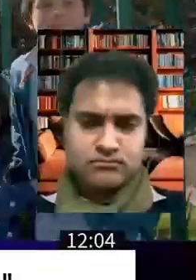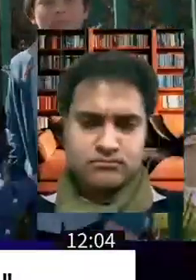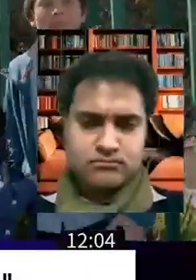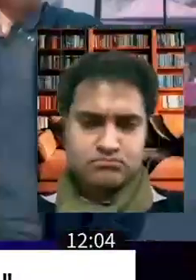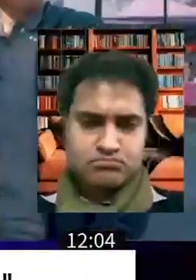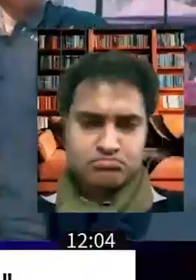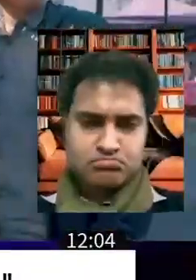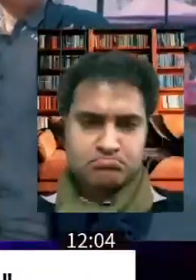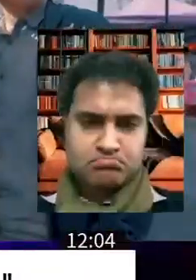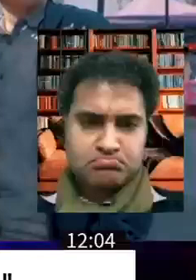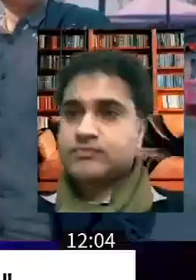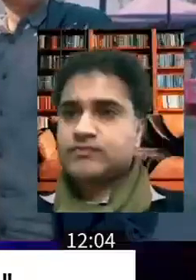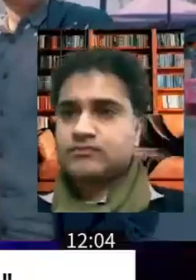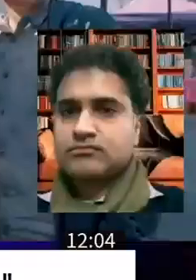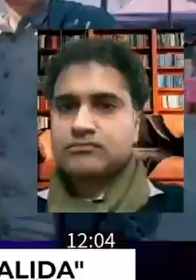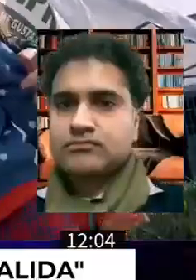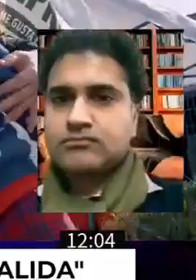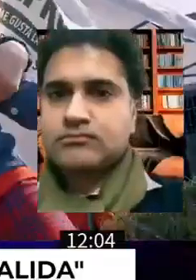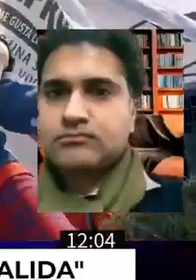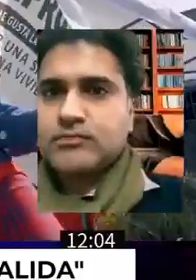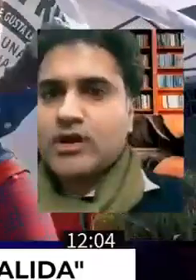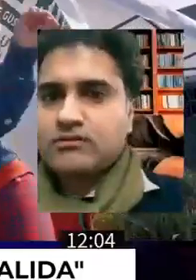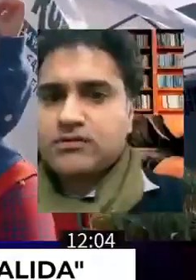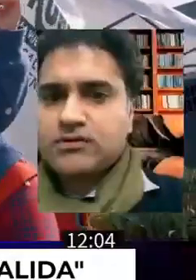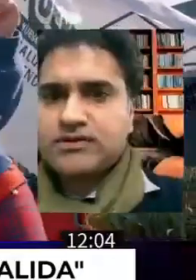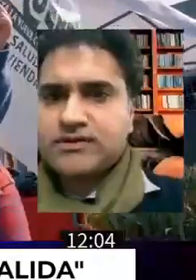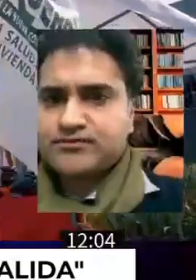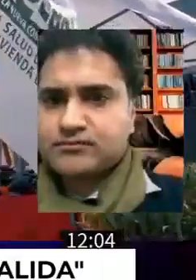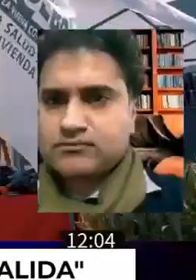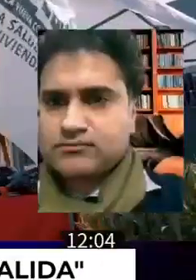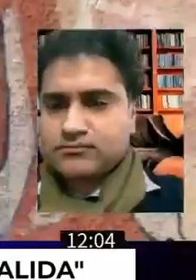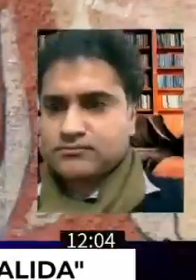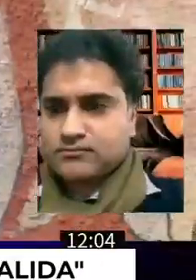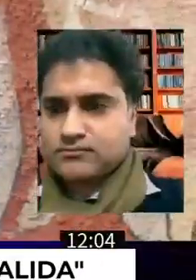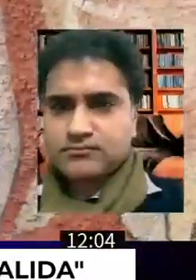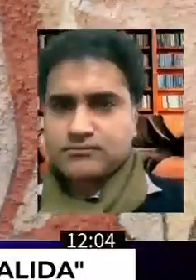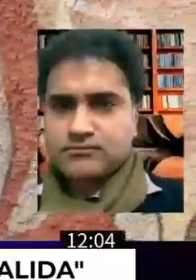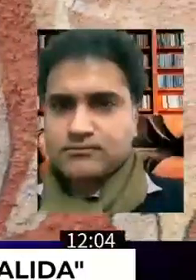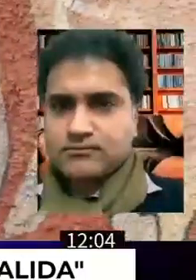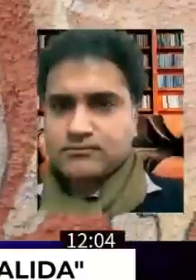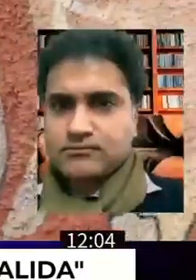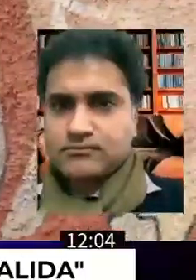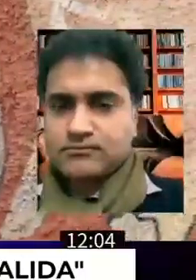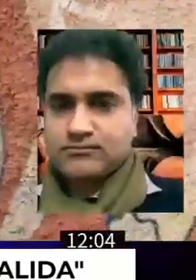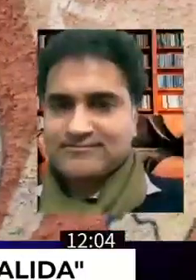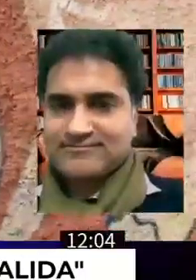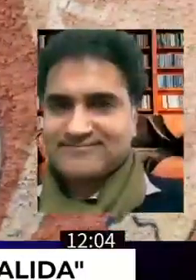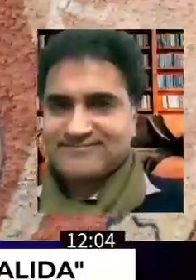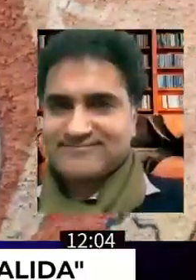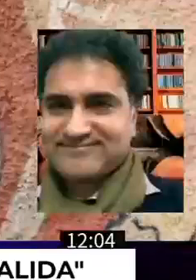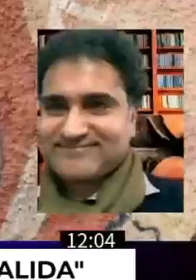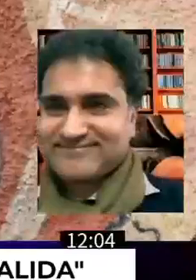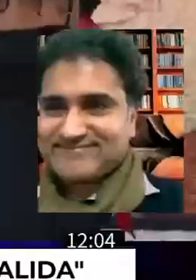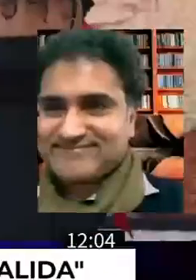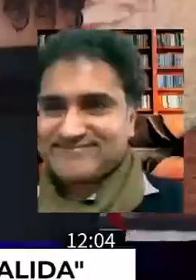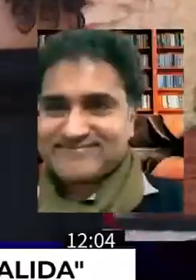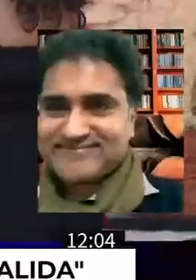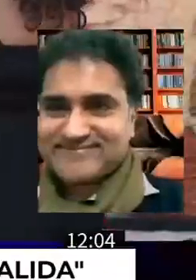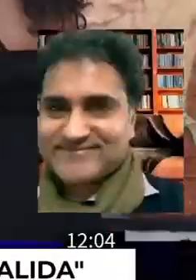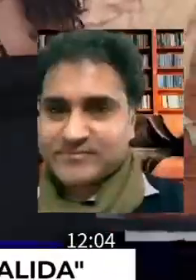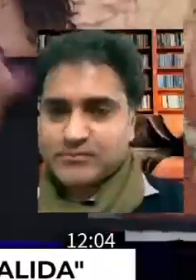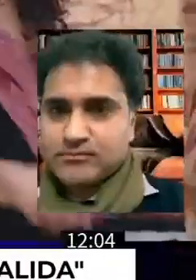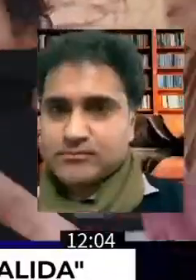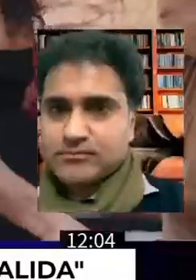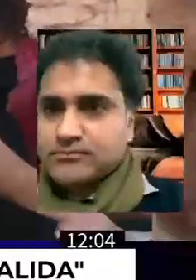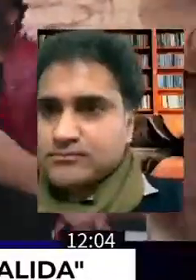Hassan Akran? Mira que está ahí desde el estudio 5 de la voz de las que sale. Sí, con esa tú, claro. Mira, la